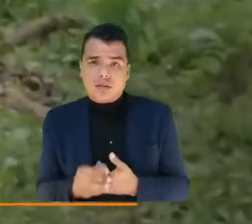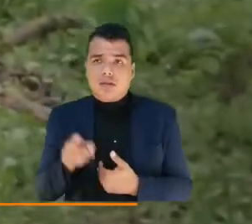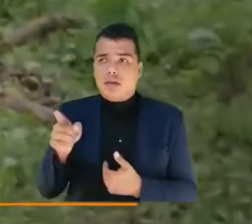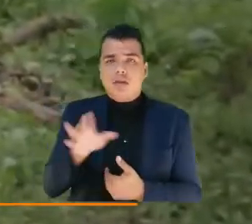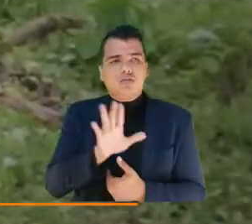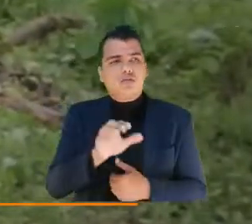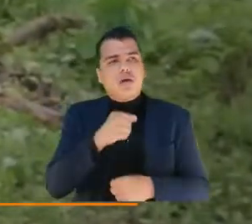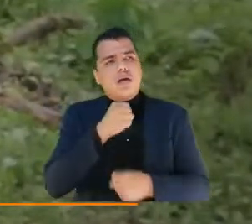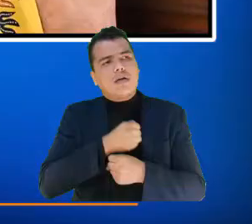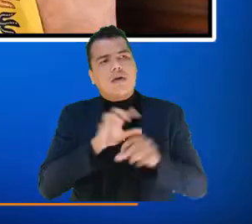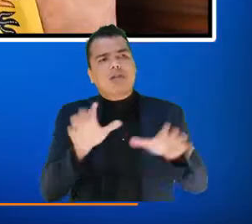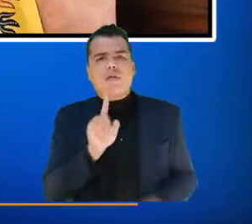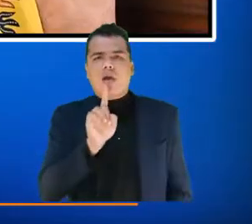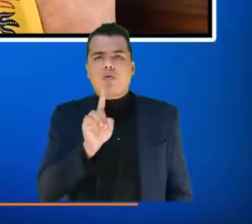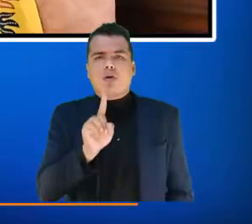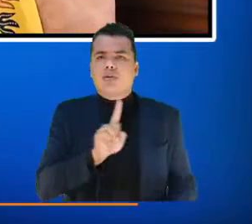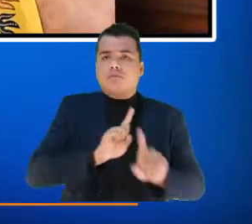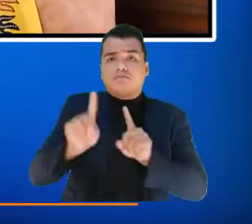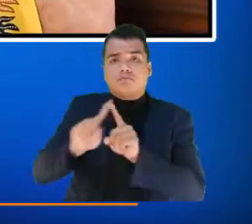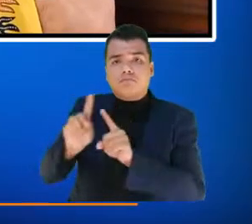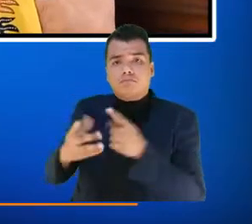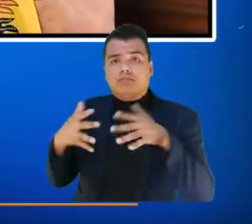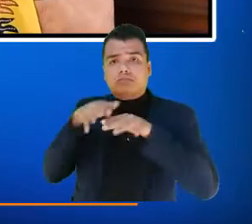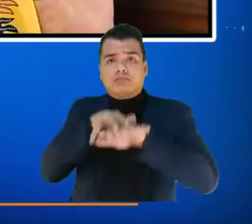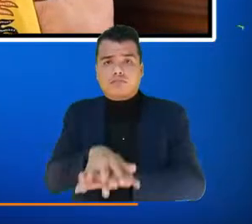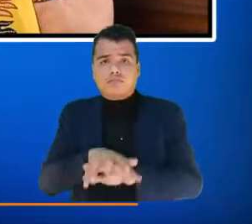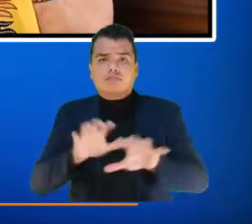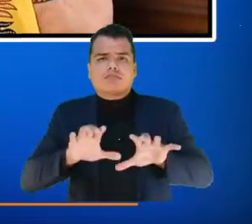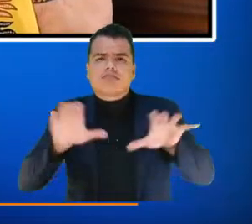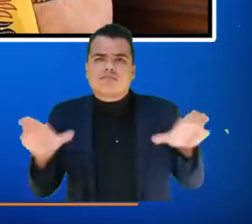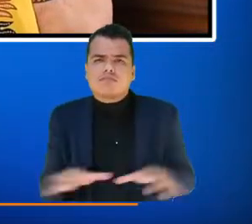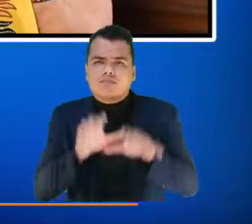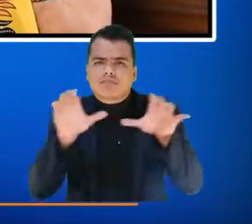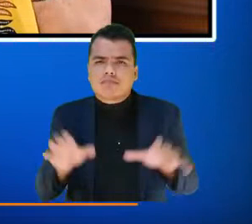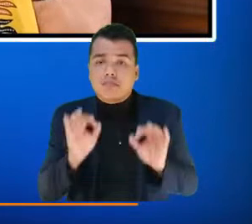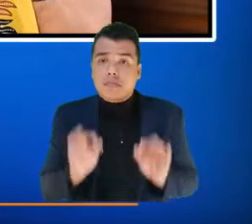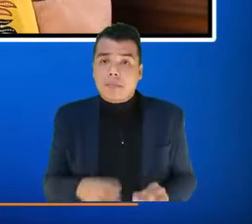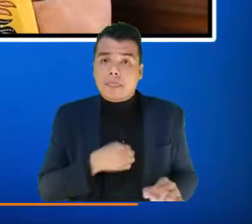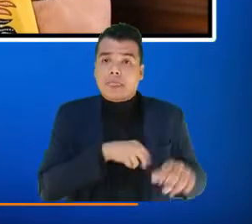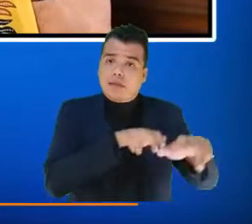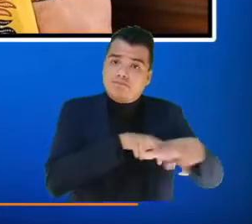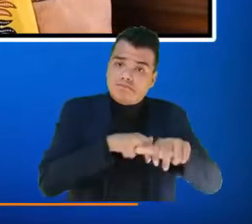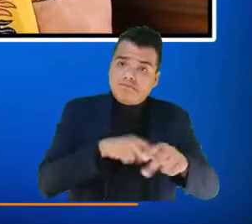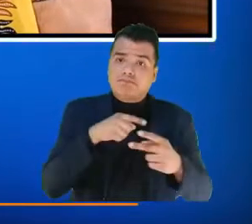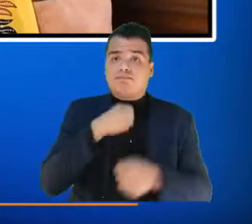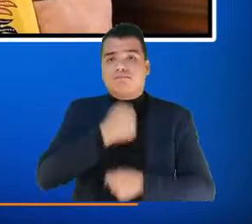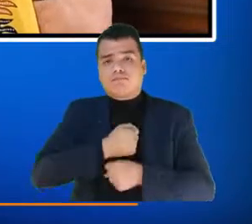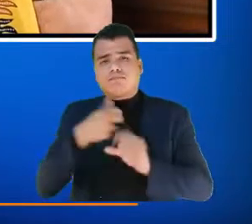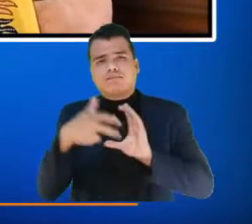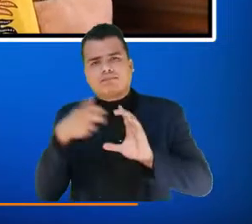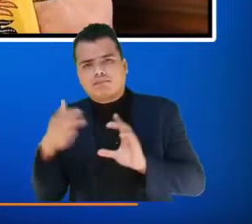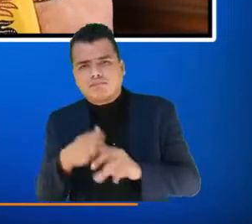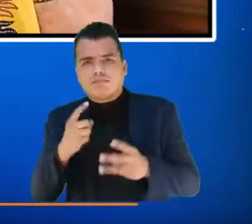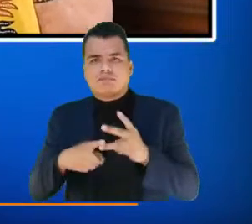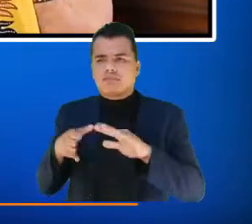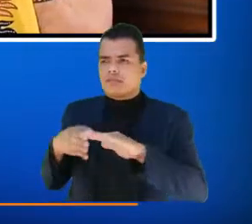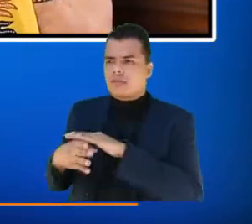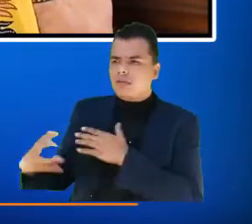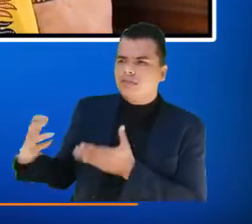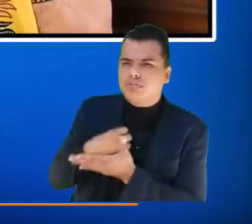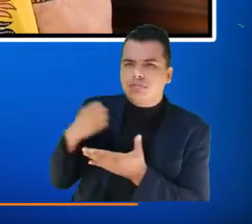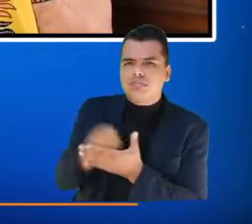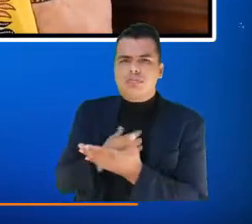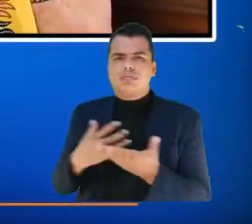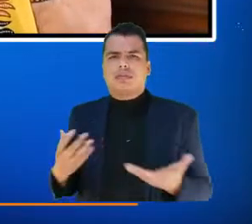depende de una sola línea productiva. No solo somos mineros, pero somos agricultores, pero somos